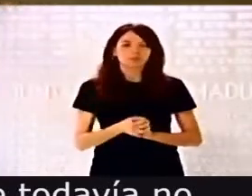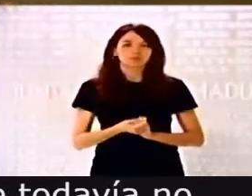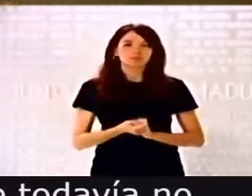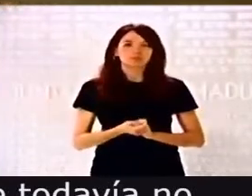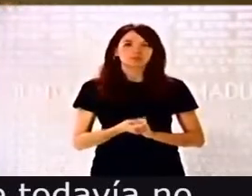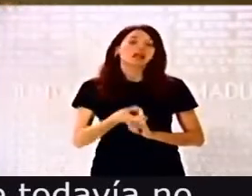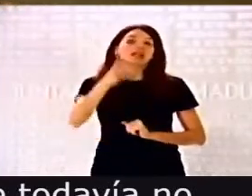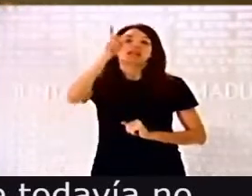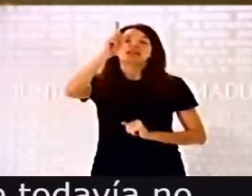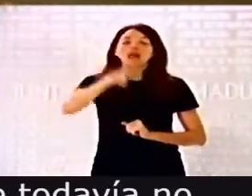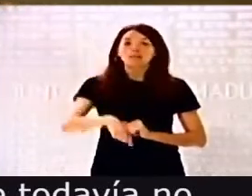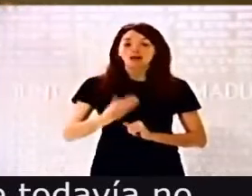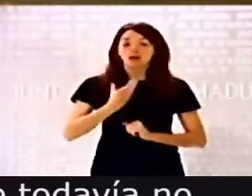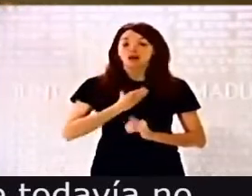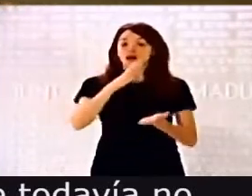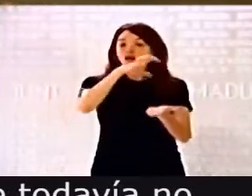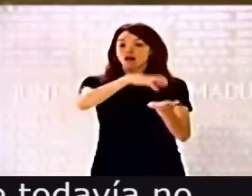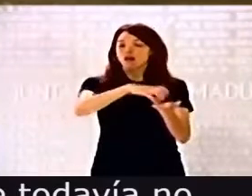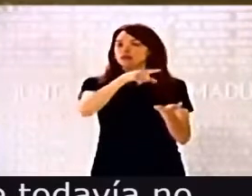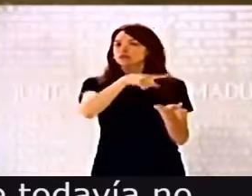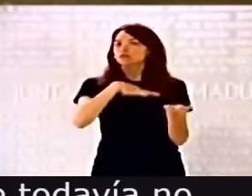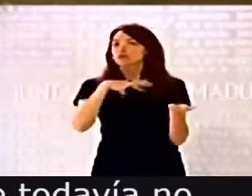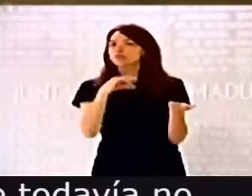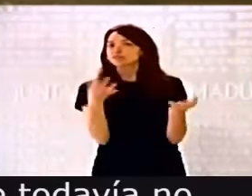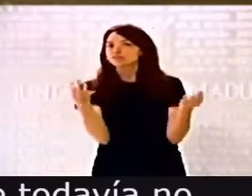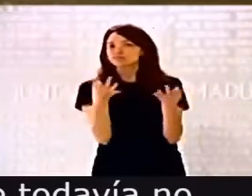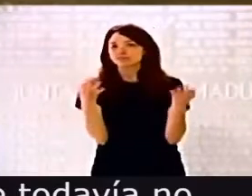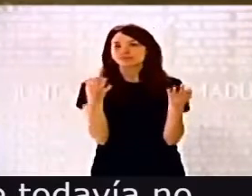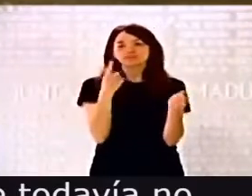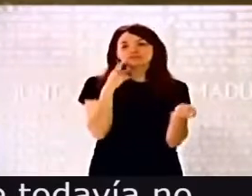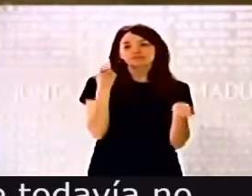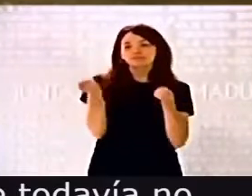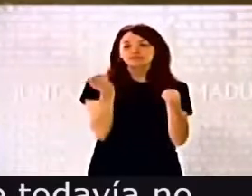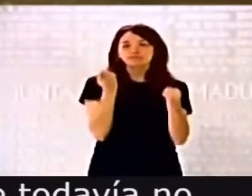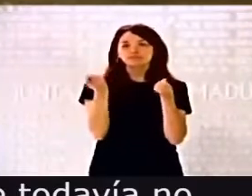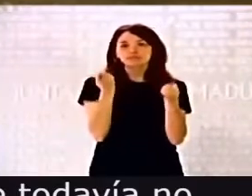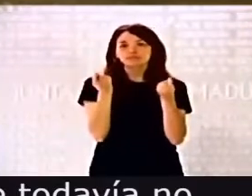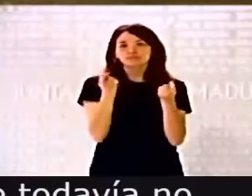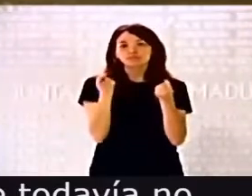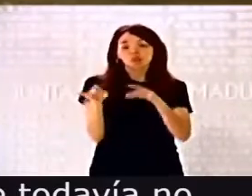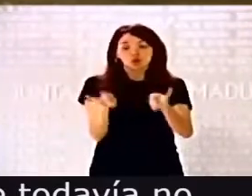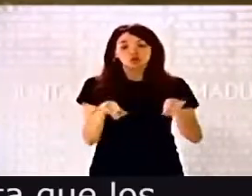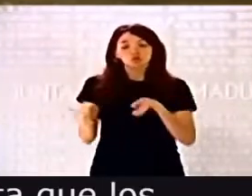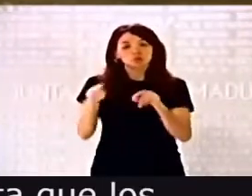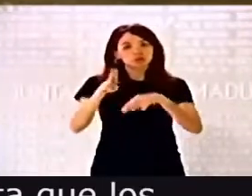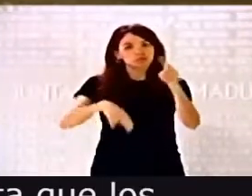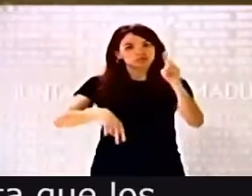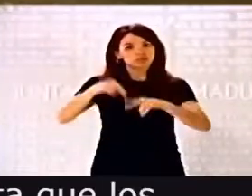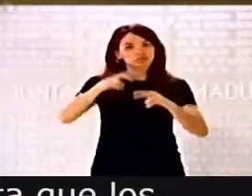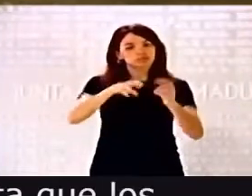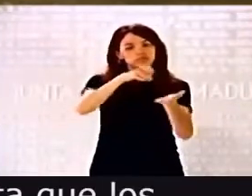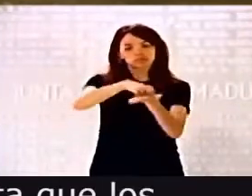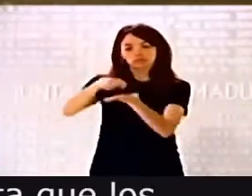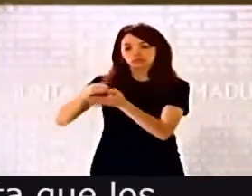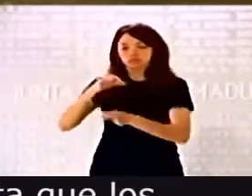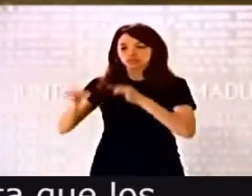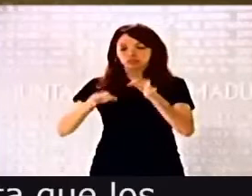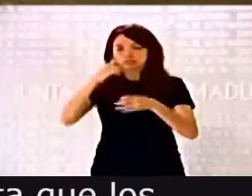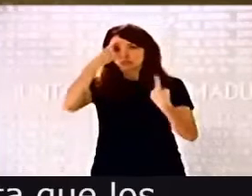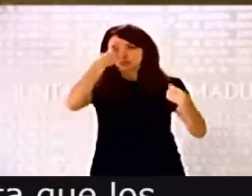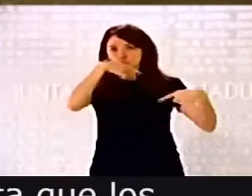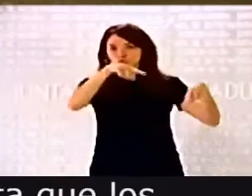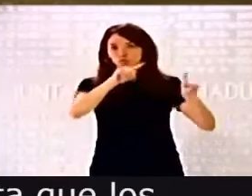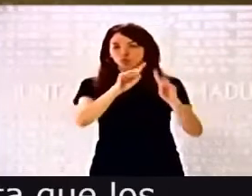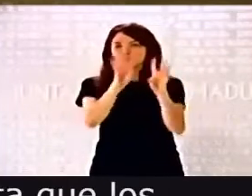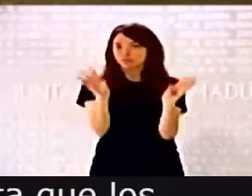ayuntamientos puedan regularizar los asentamientos en suelo rústico. En resumen, actividades como